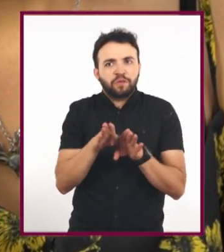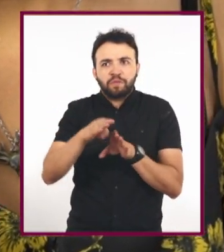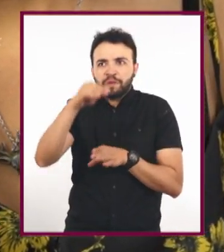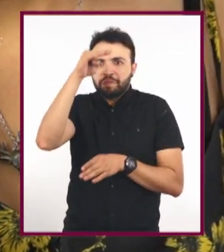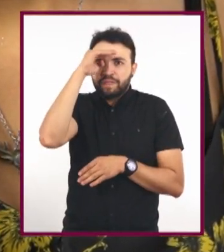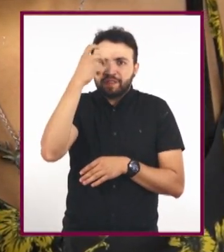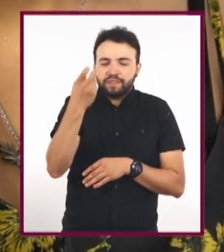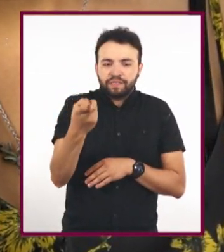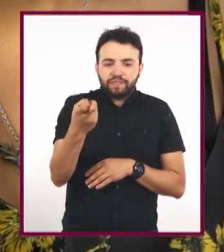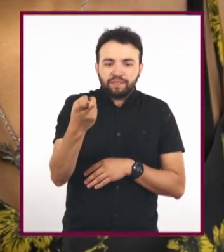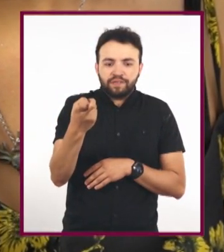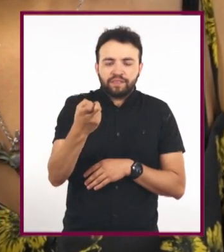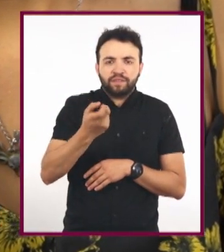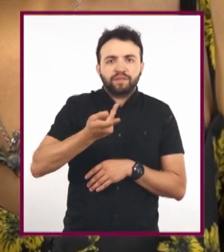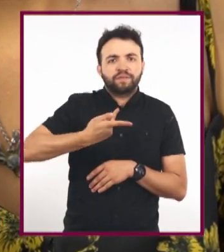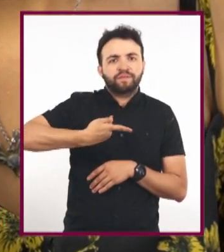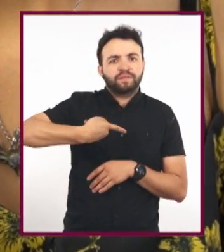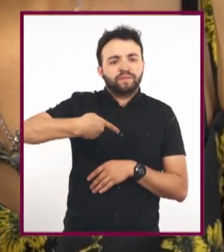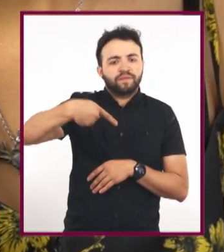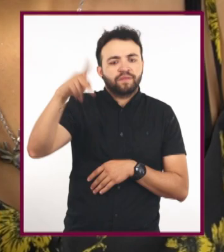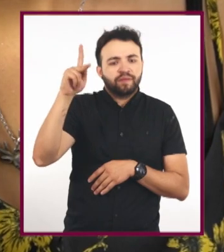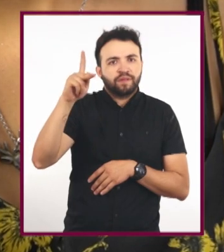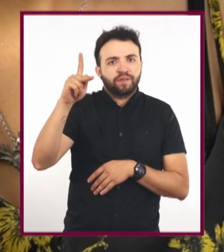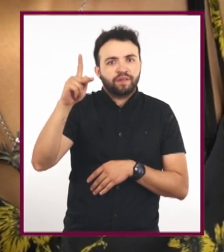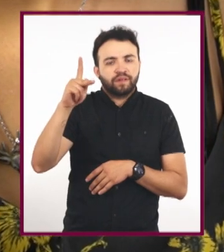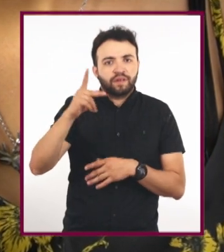¡Juliana! ¡Qué buena idea! ¿Cómo se te ocurrió?